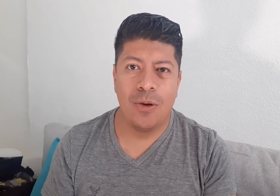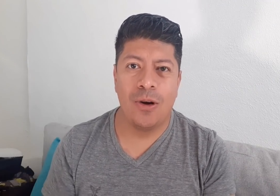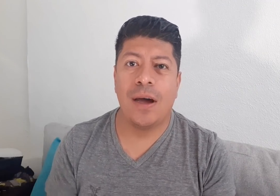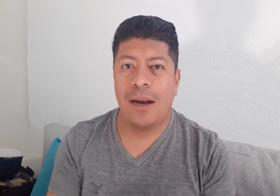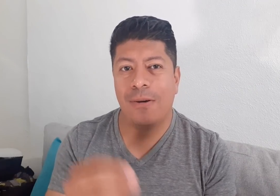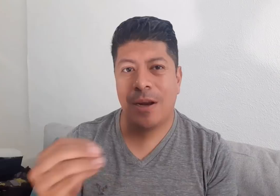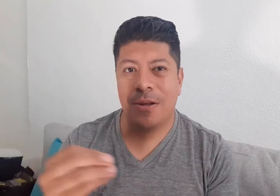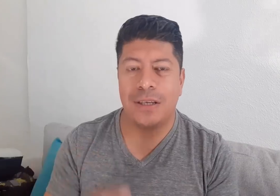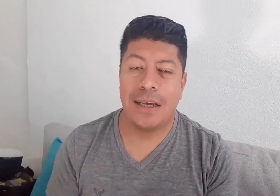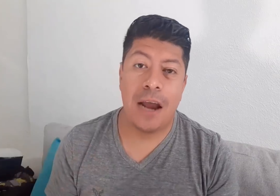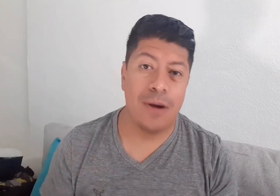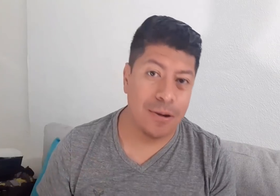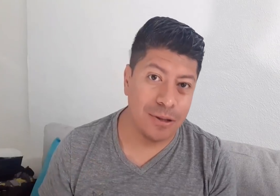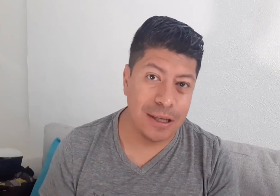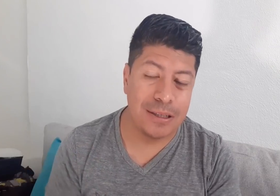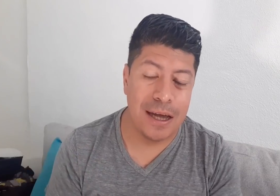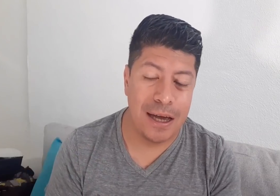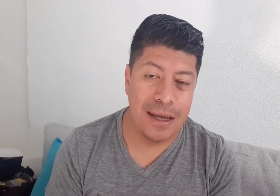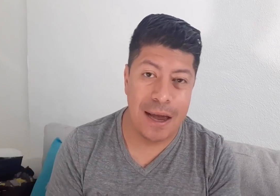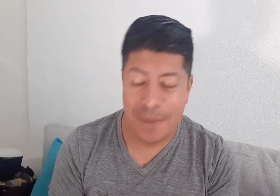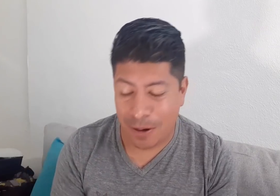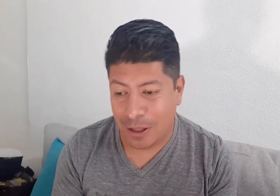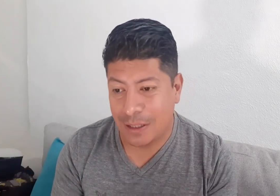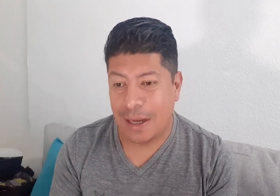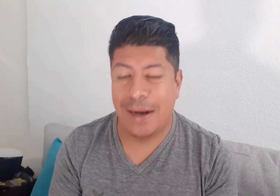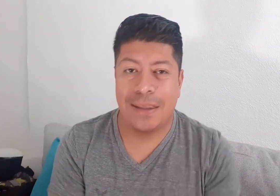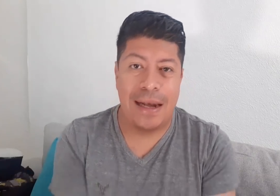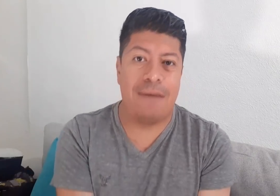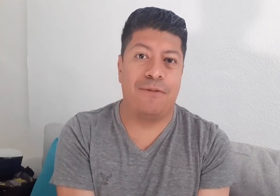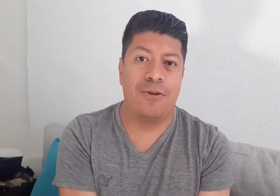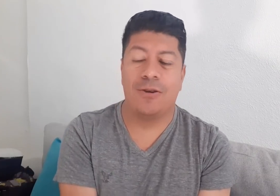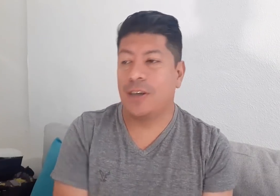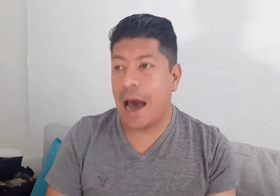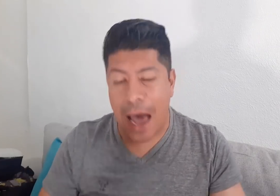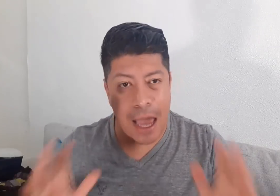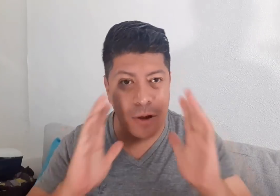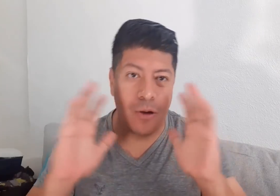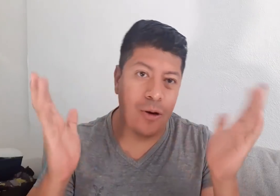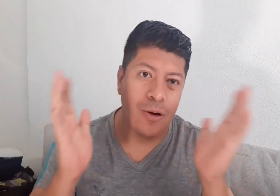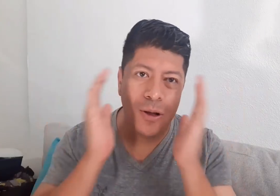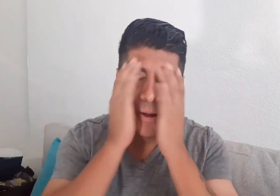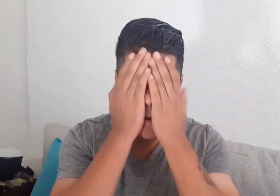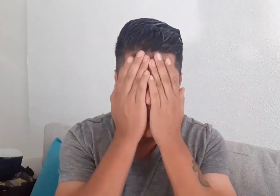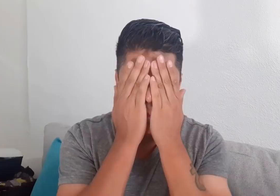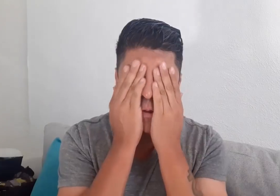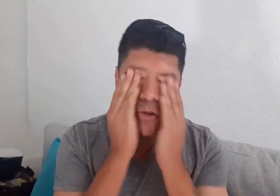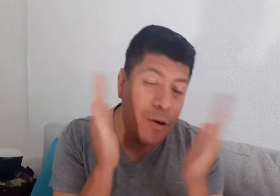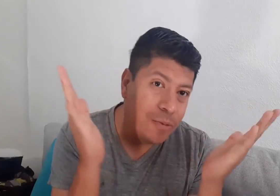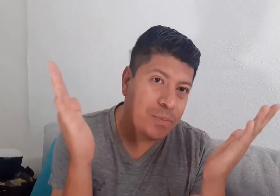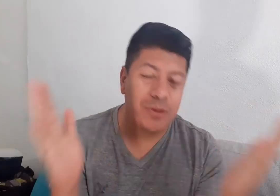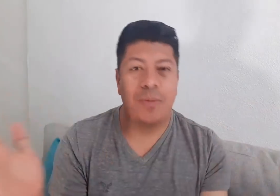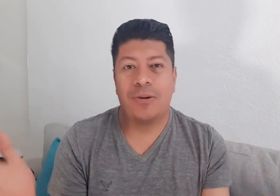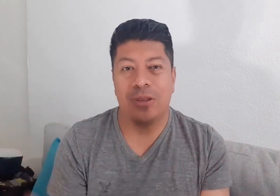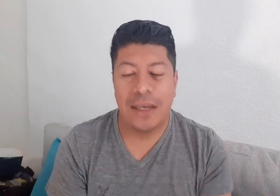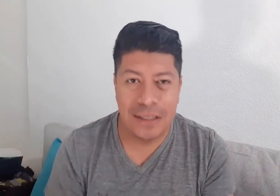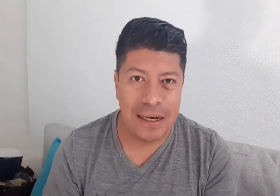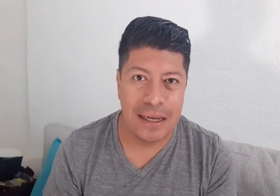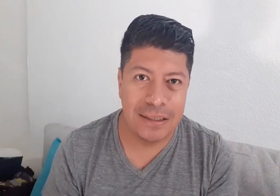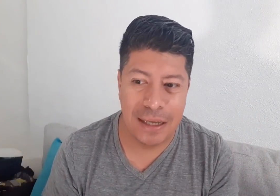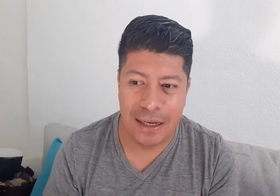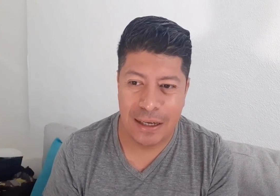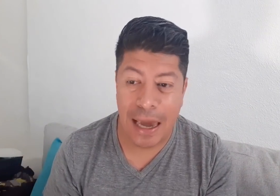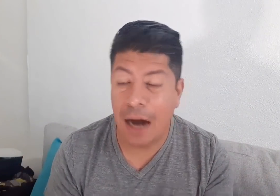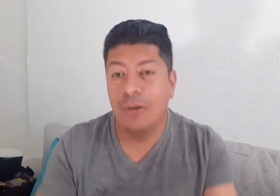interesante cómo el gobernador decía, ya no le contesta, ya no me contestan el teléfono, ya no, pues no, pues no me